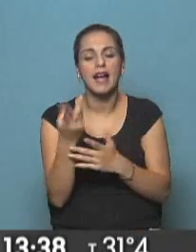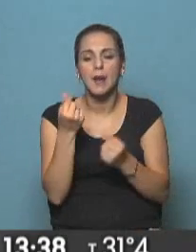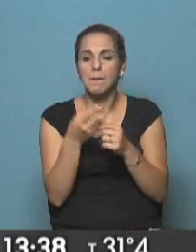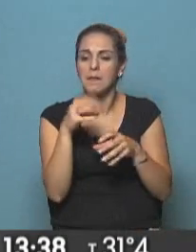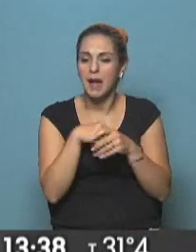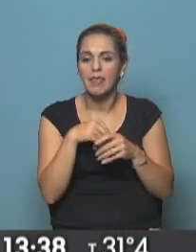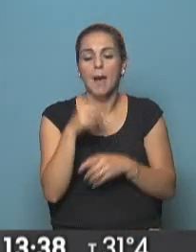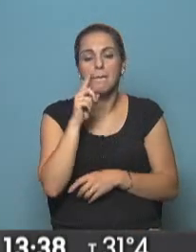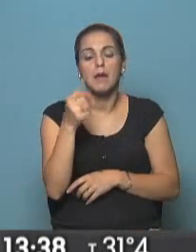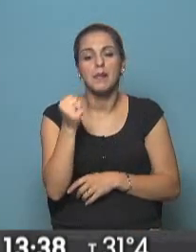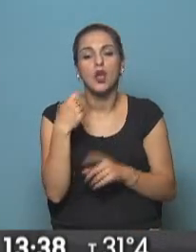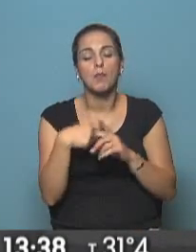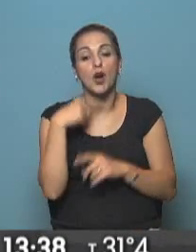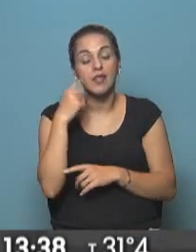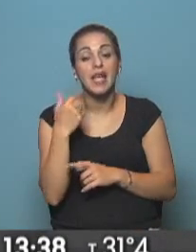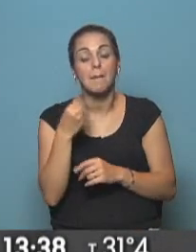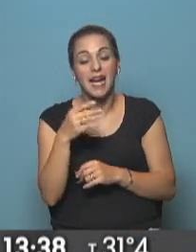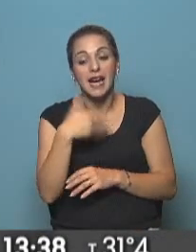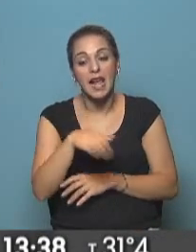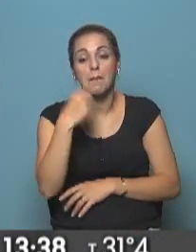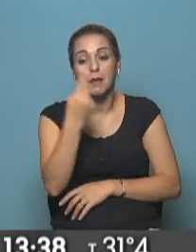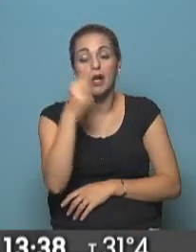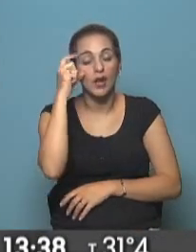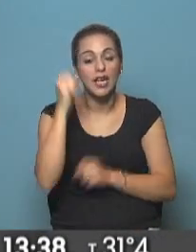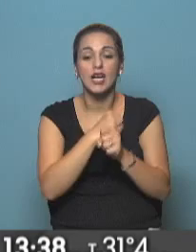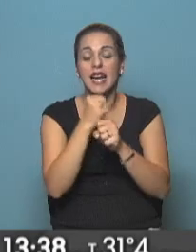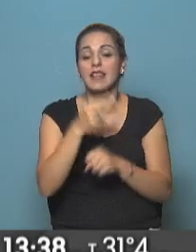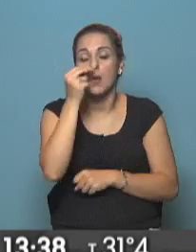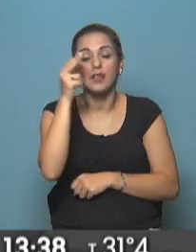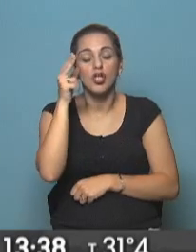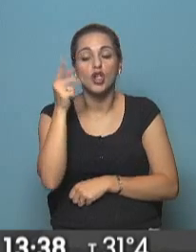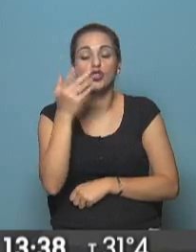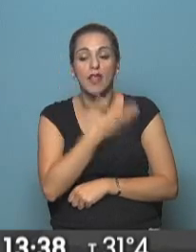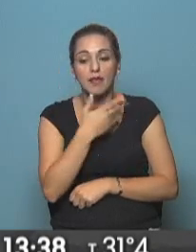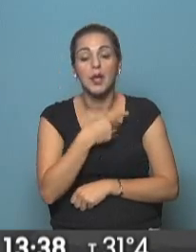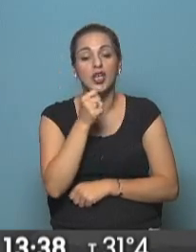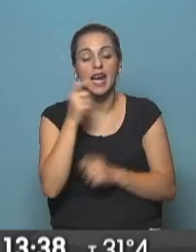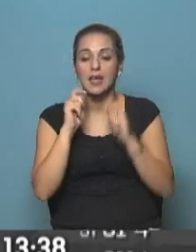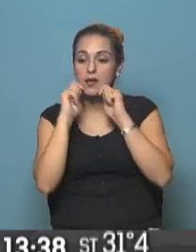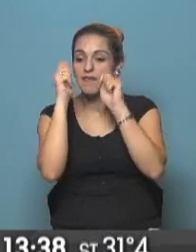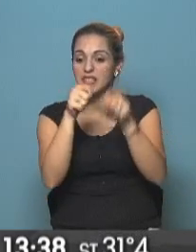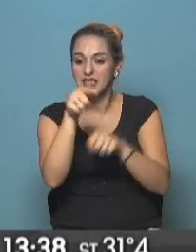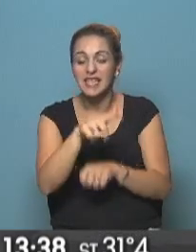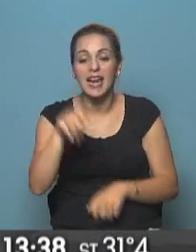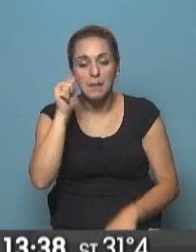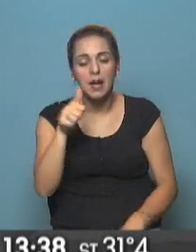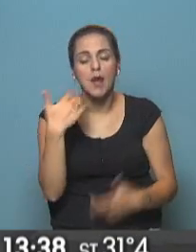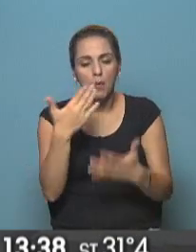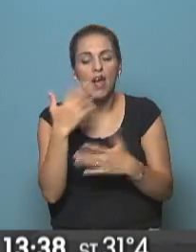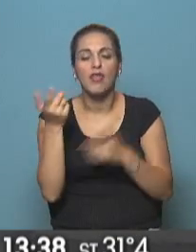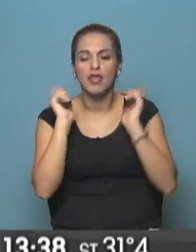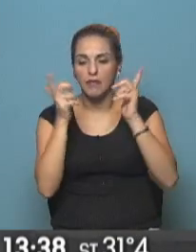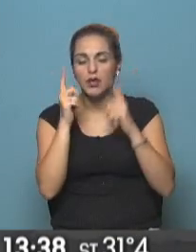1.000 pesos por día, para que a partir del 1 de enero y hasta el 28 de febrero, quienes vayan a la Ciudad Feliz puedan disfrutarla. El objetivo